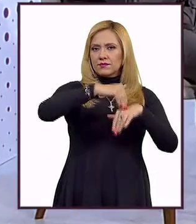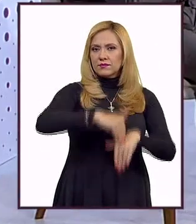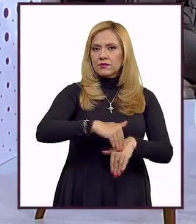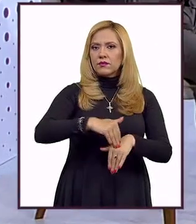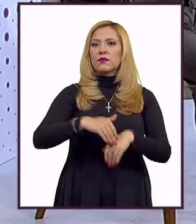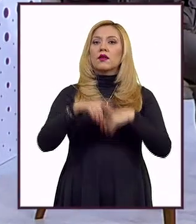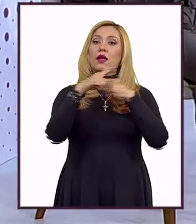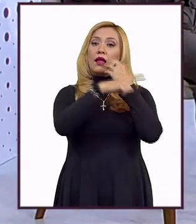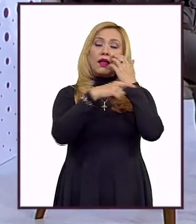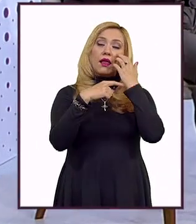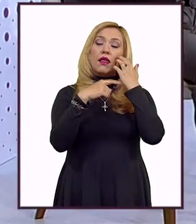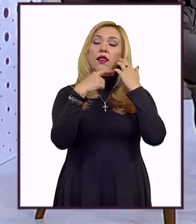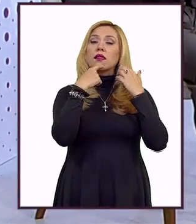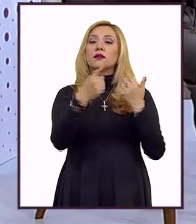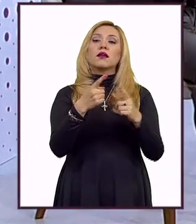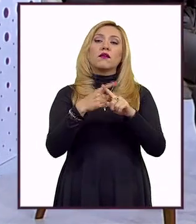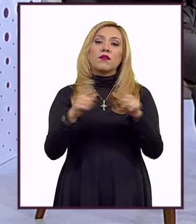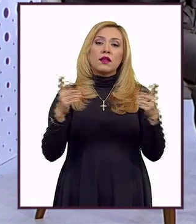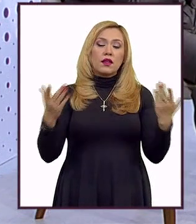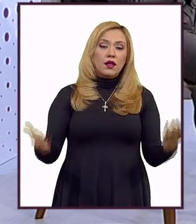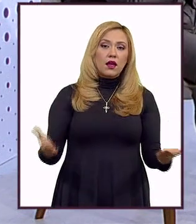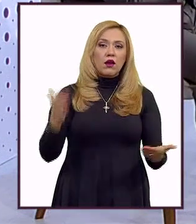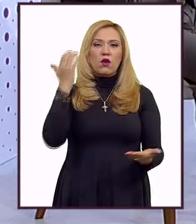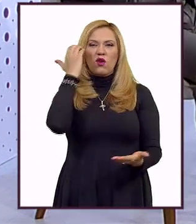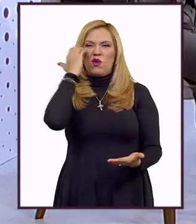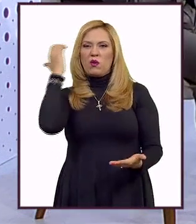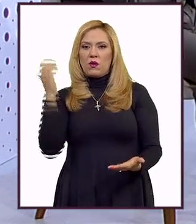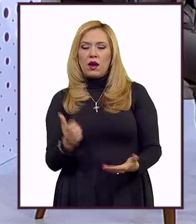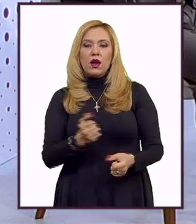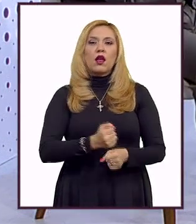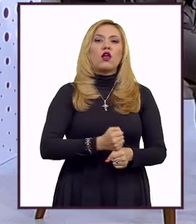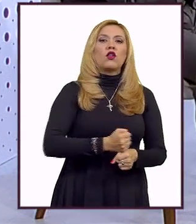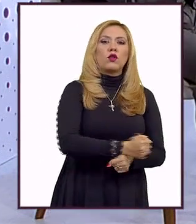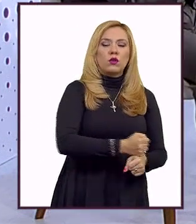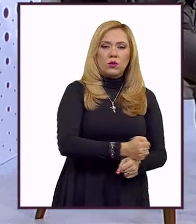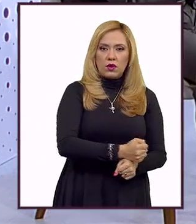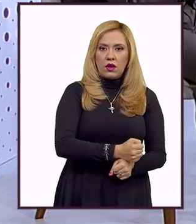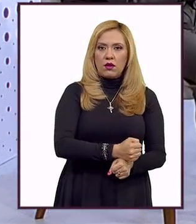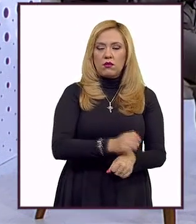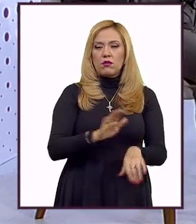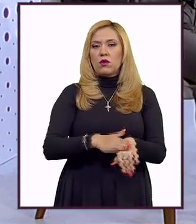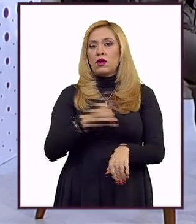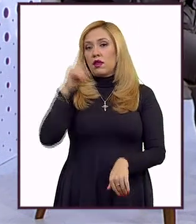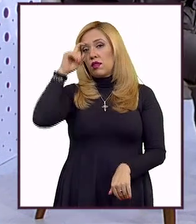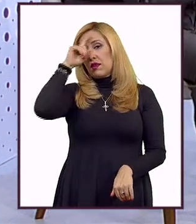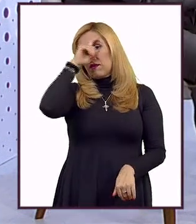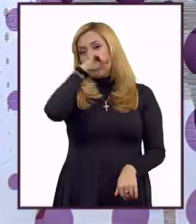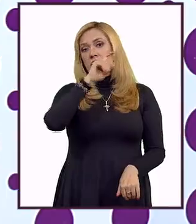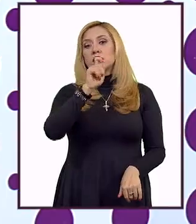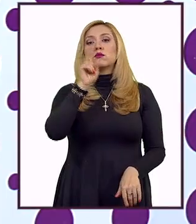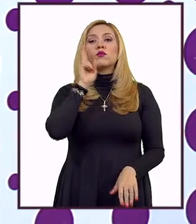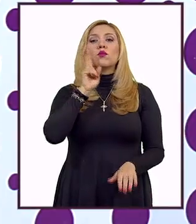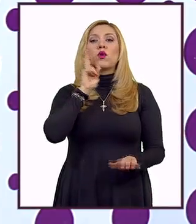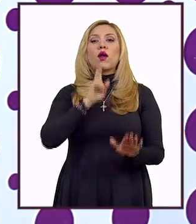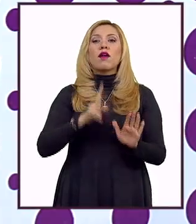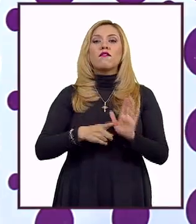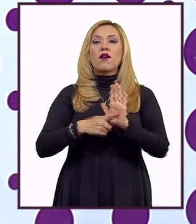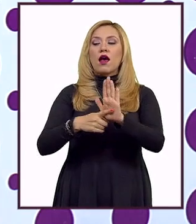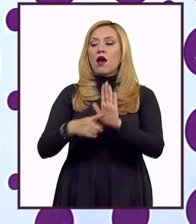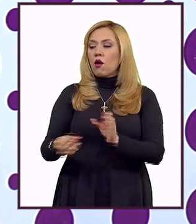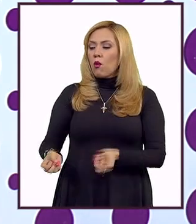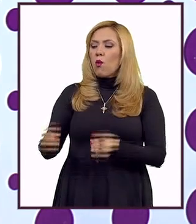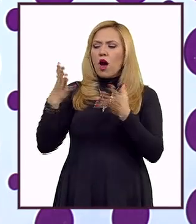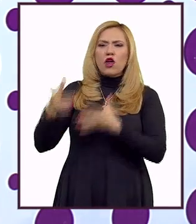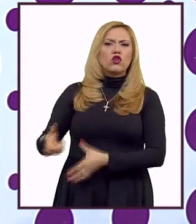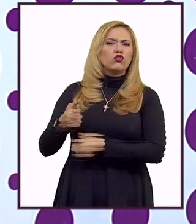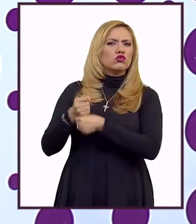diferenciado entre tratos crueles y tortura a partir de algo que es muy difícil de probar, es la intensidad del sufrimiento de la víctima.